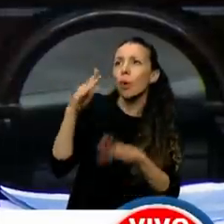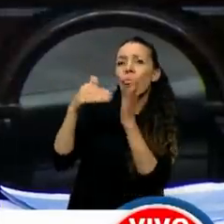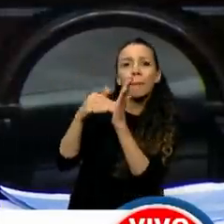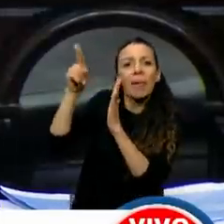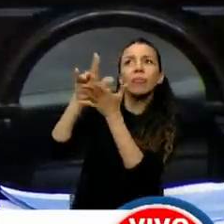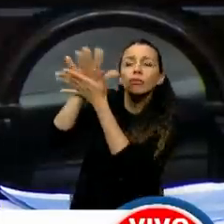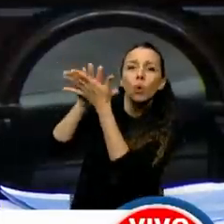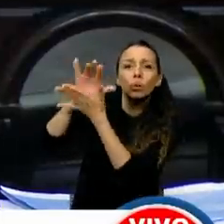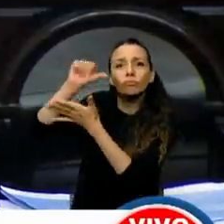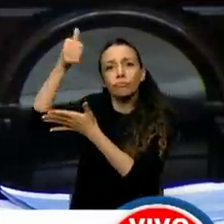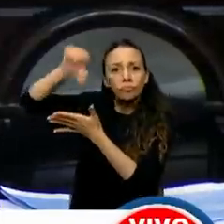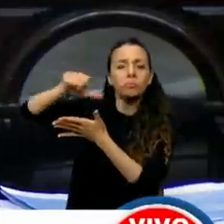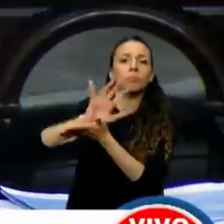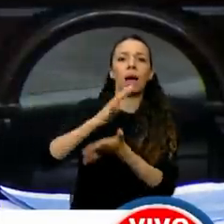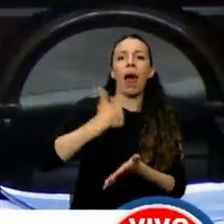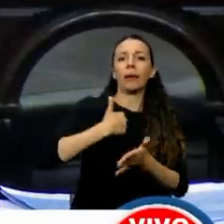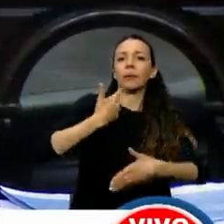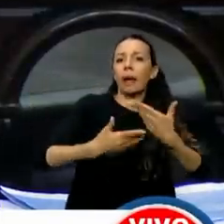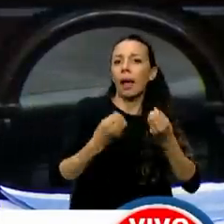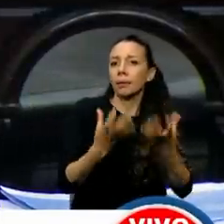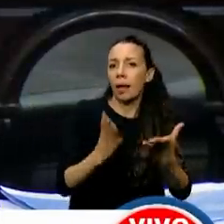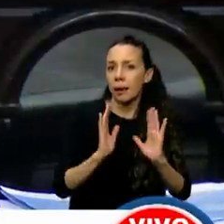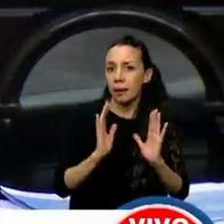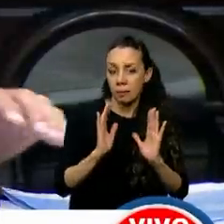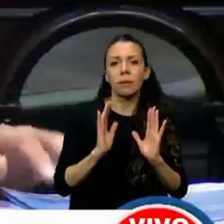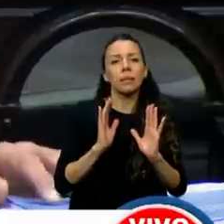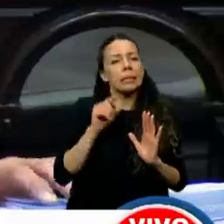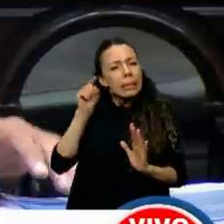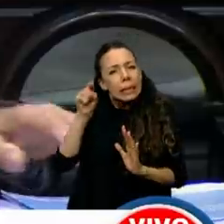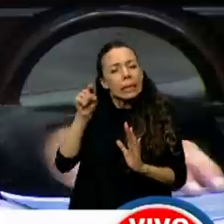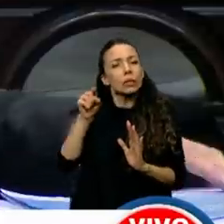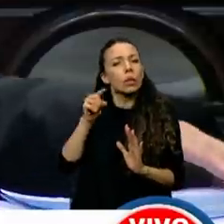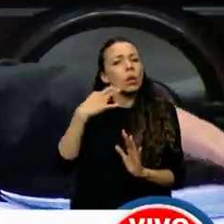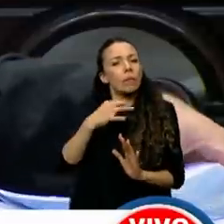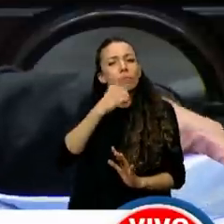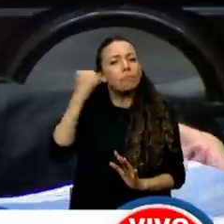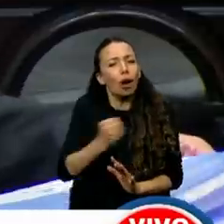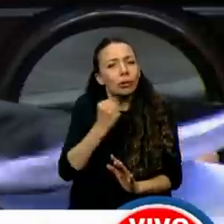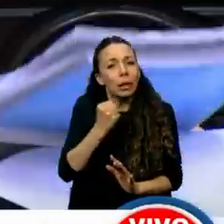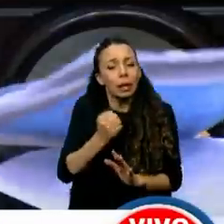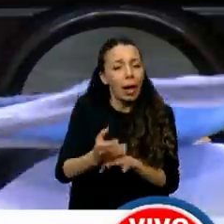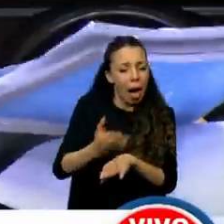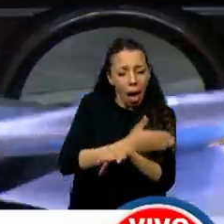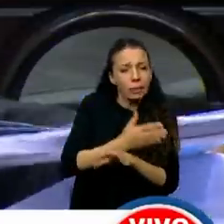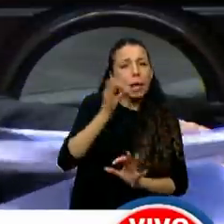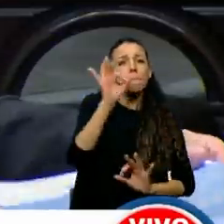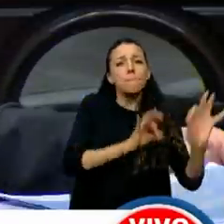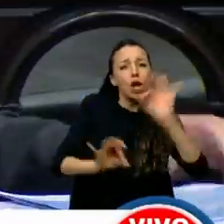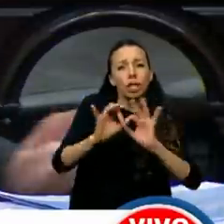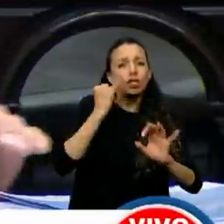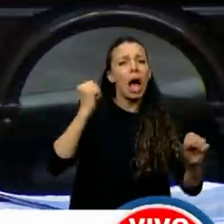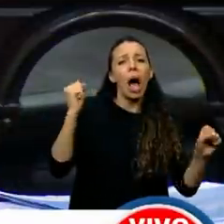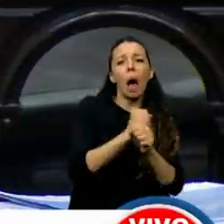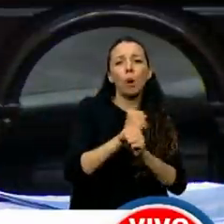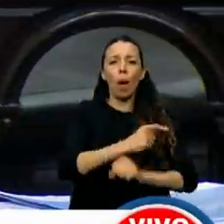del país y que hubiera sido muy importante que lo hiciera con un proyecto aprobado en este congreso de la nación por